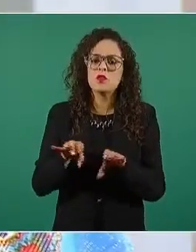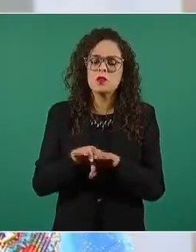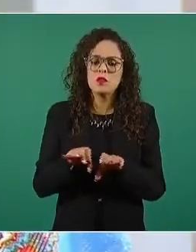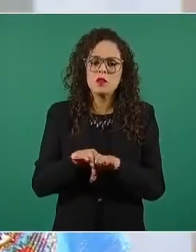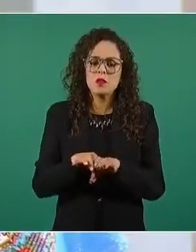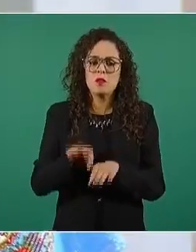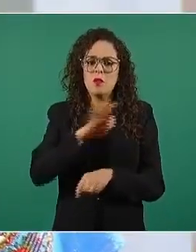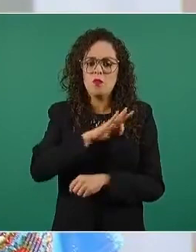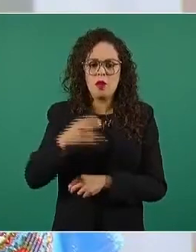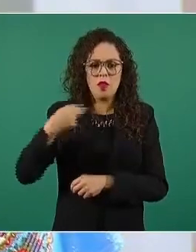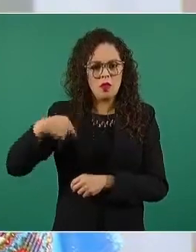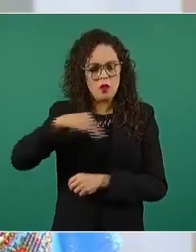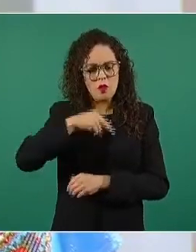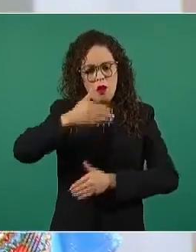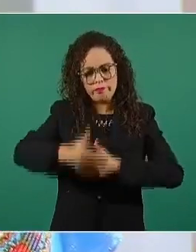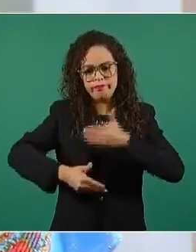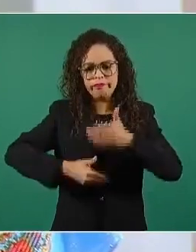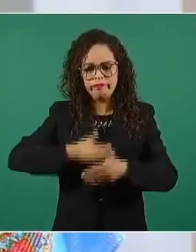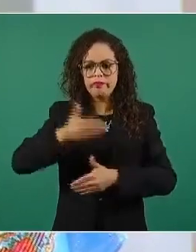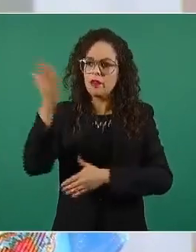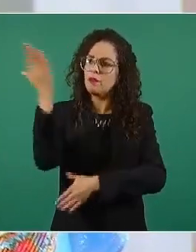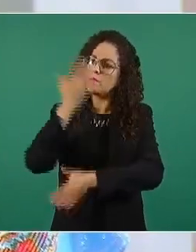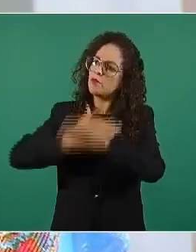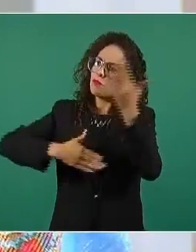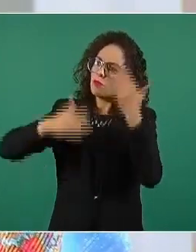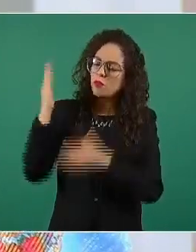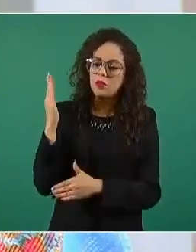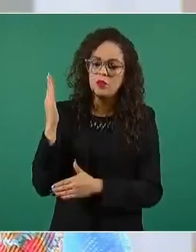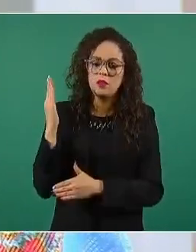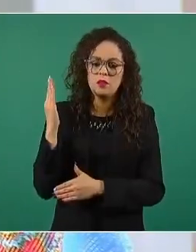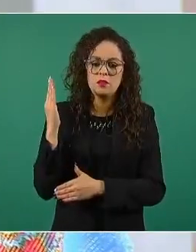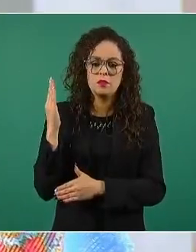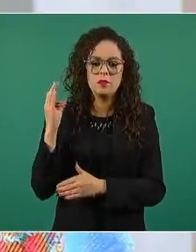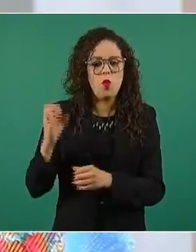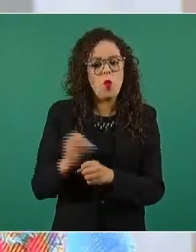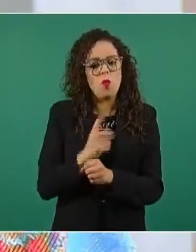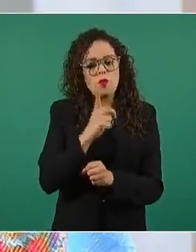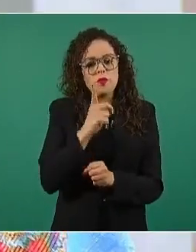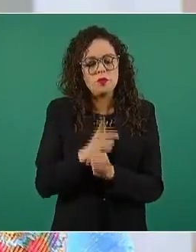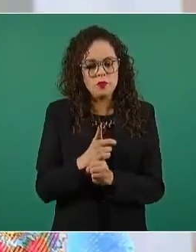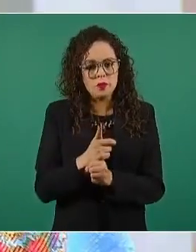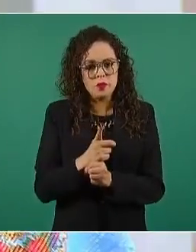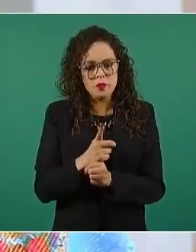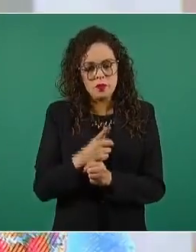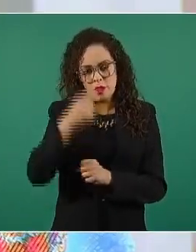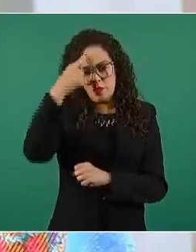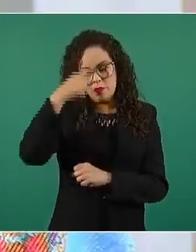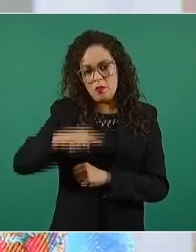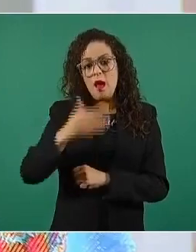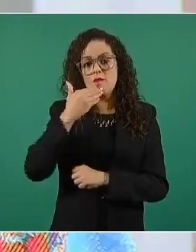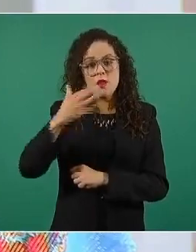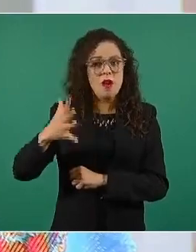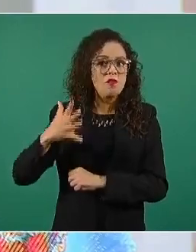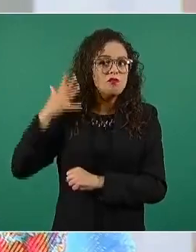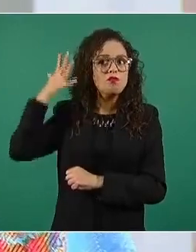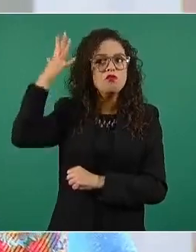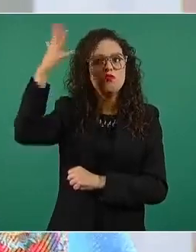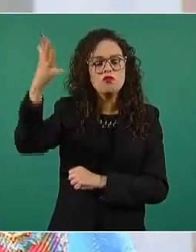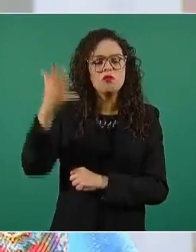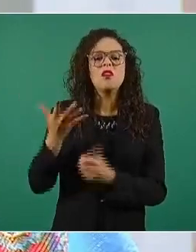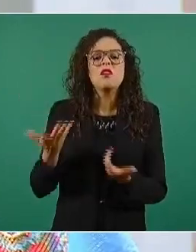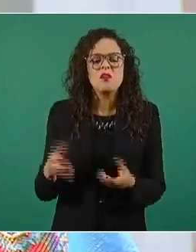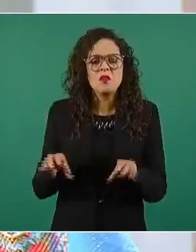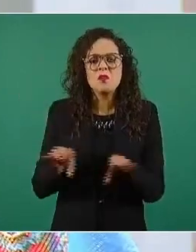and prosperidad opportunity y nuestras in all oportunidades future is a based futuro se basan